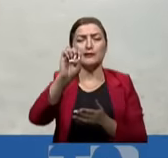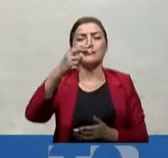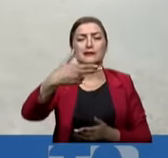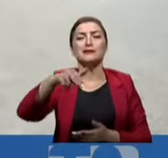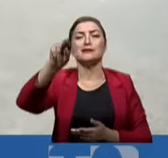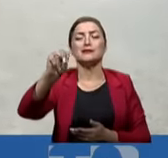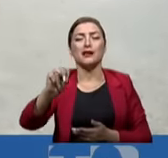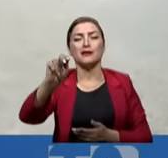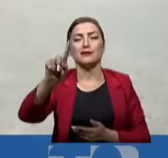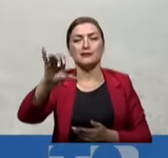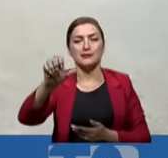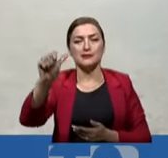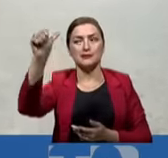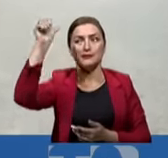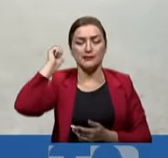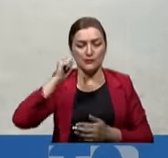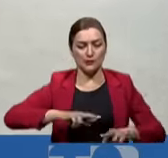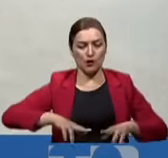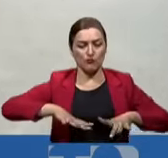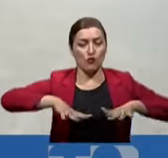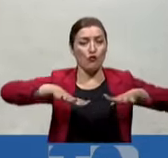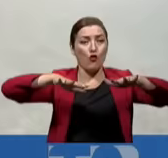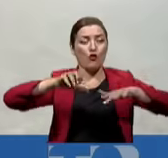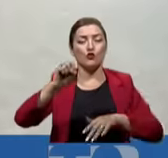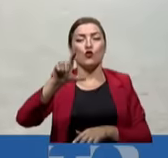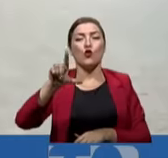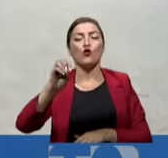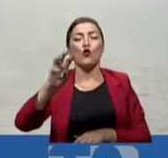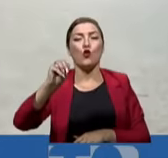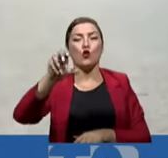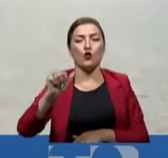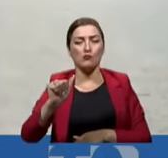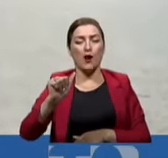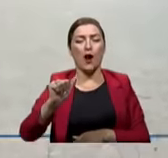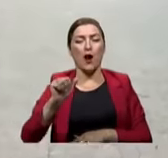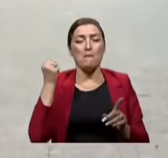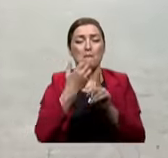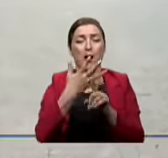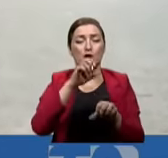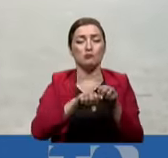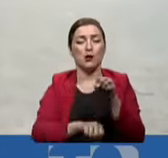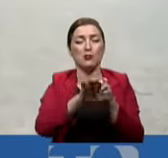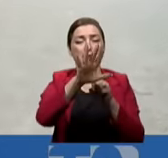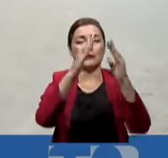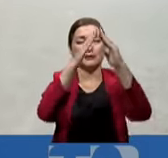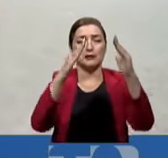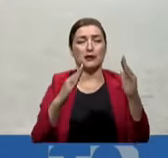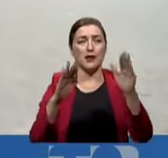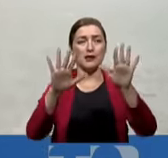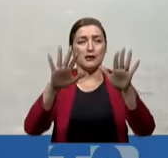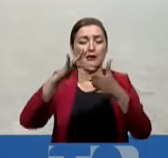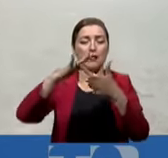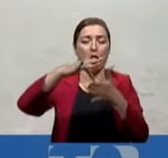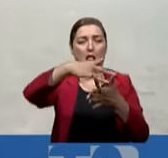El día de ayer, la crecida del río Soloma afectó alrededor de 5 viviendas y 10 permanecen también